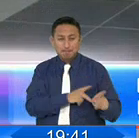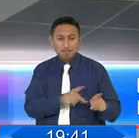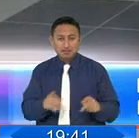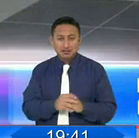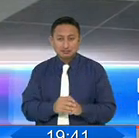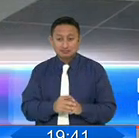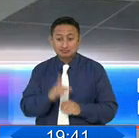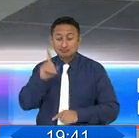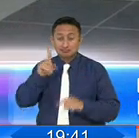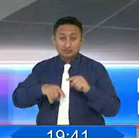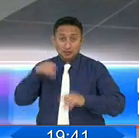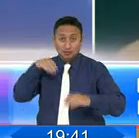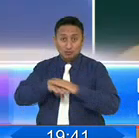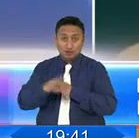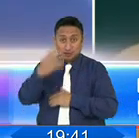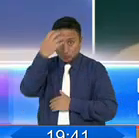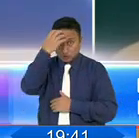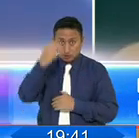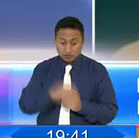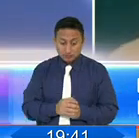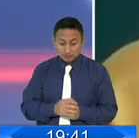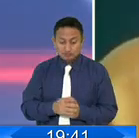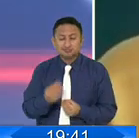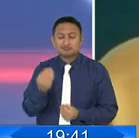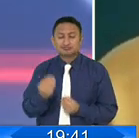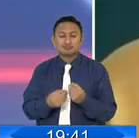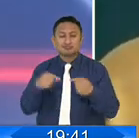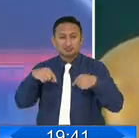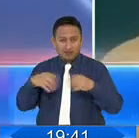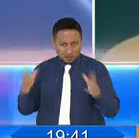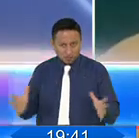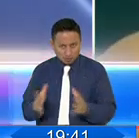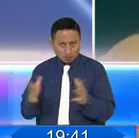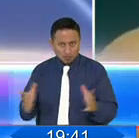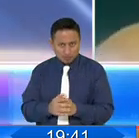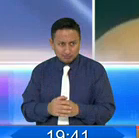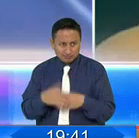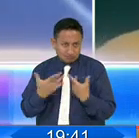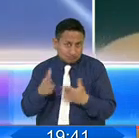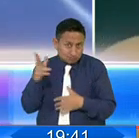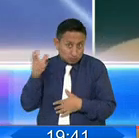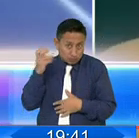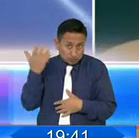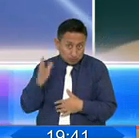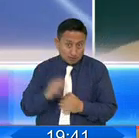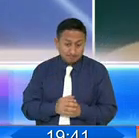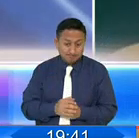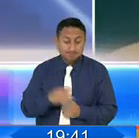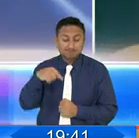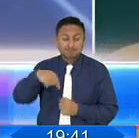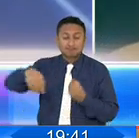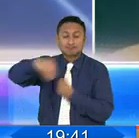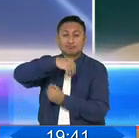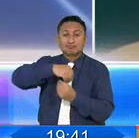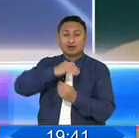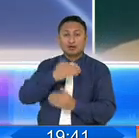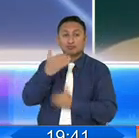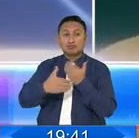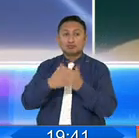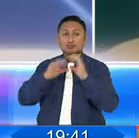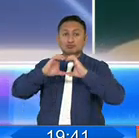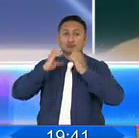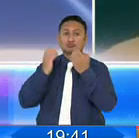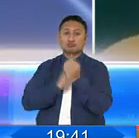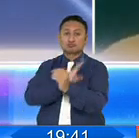quienes no pueden acceder a la educación. Nosotros lo que estamos impulsando, y lo deben haber escuchado, es el retorno progresivo a las aulas,